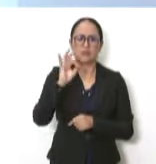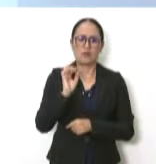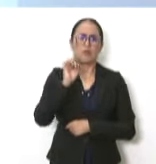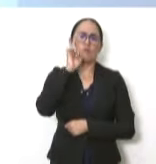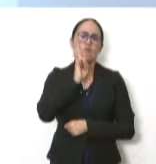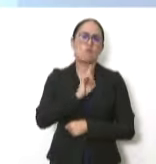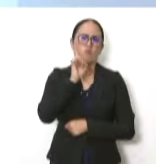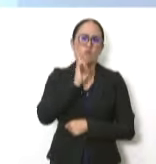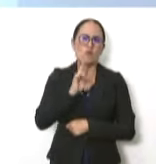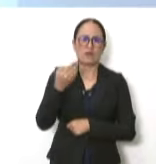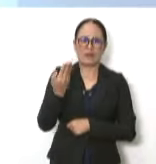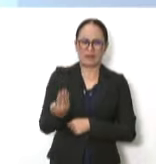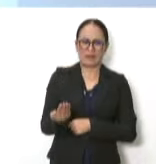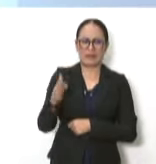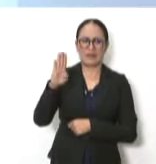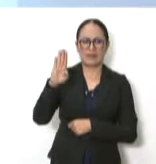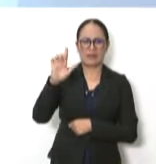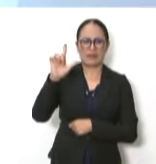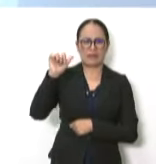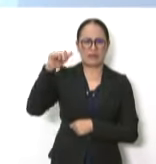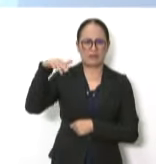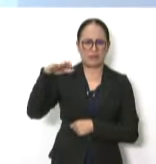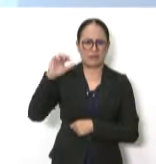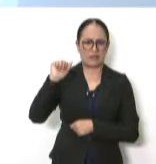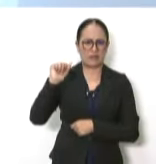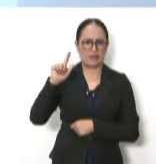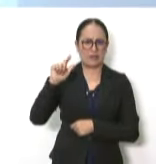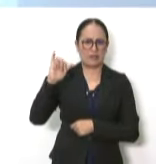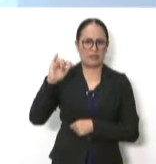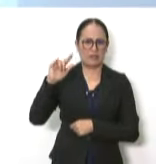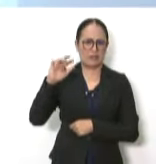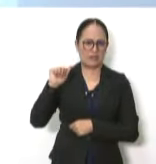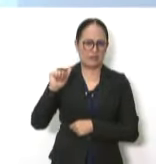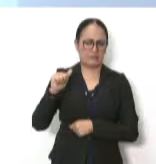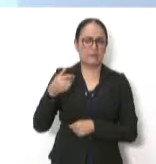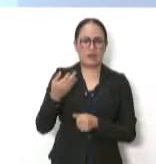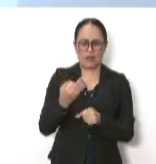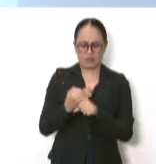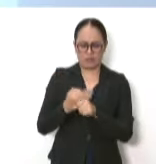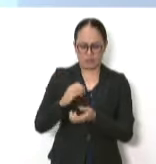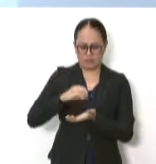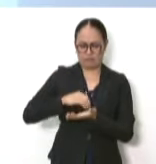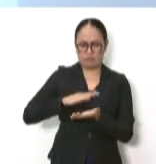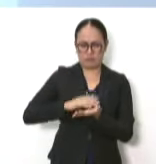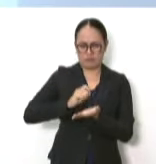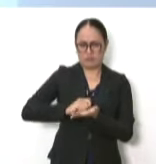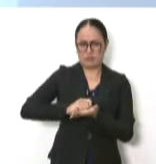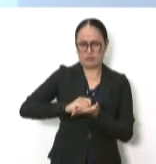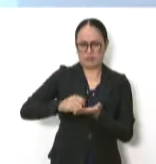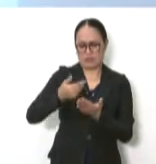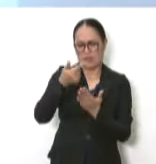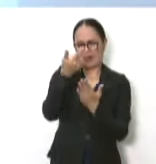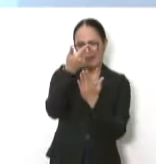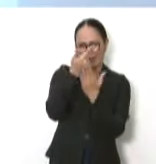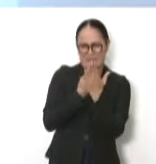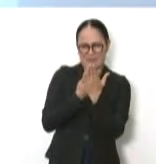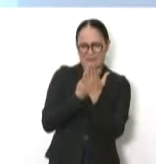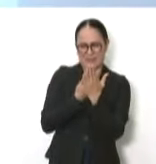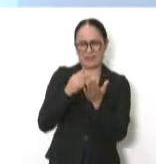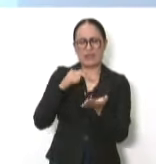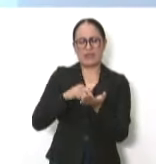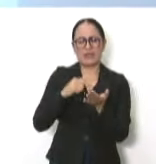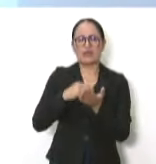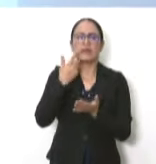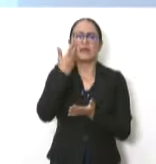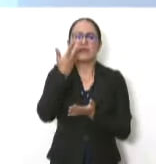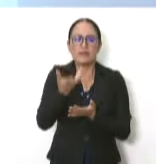compañera comisionada Blanca Lilia Ibarra, a quien tengo anotado en la lista, pretende